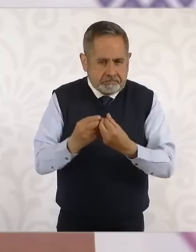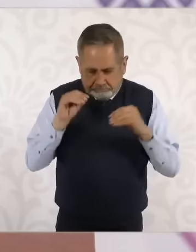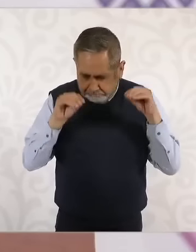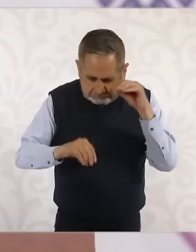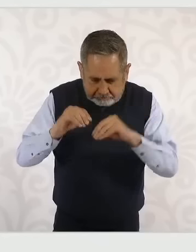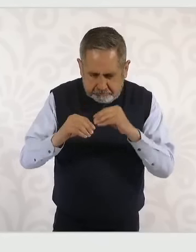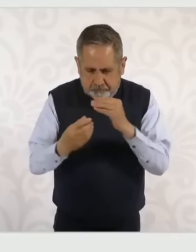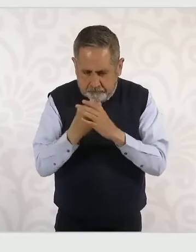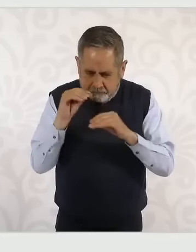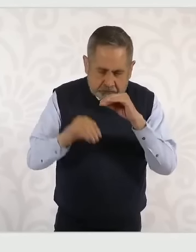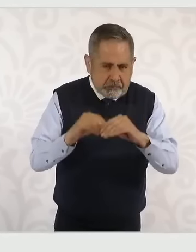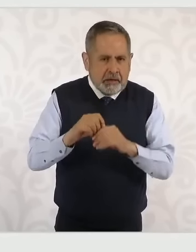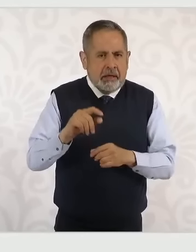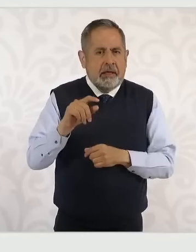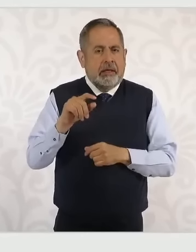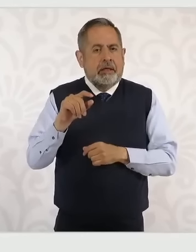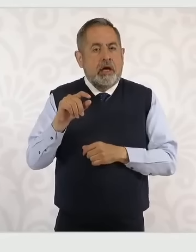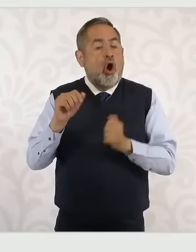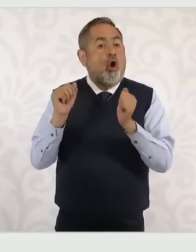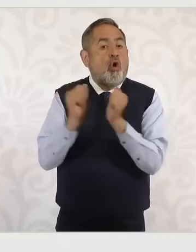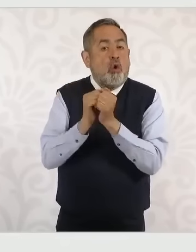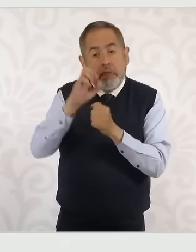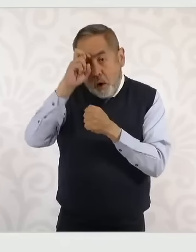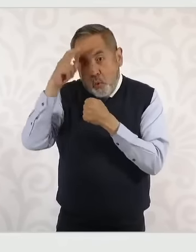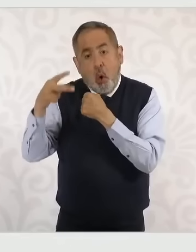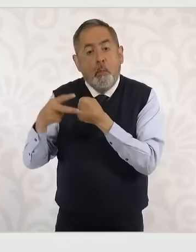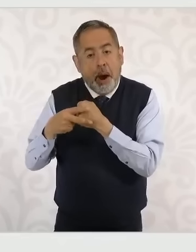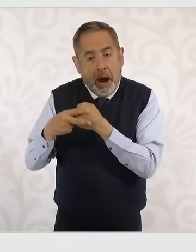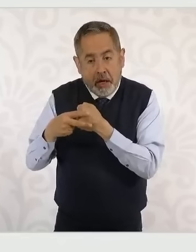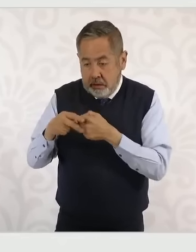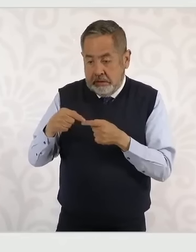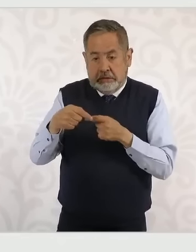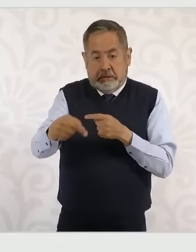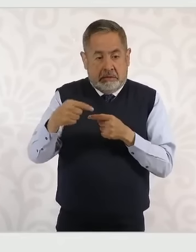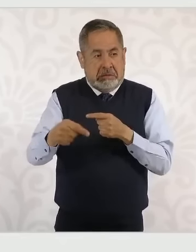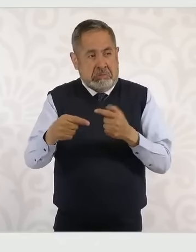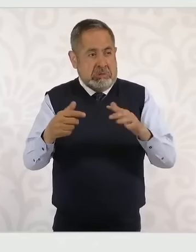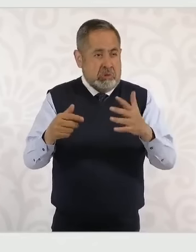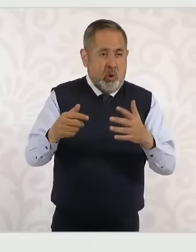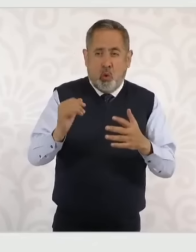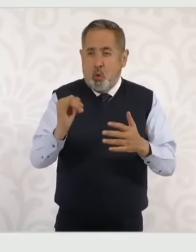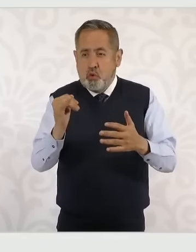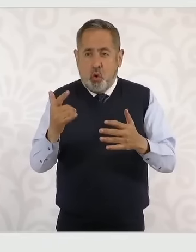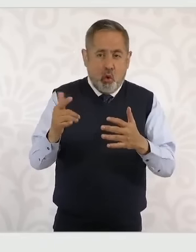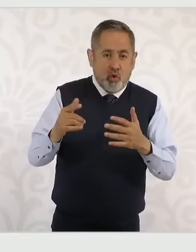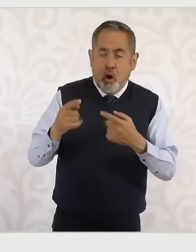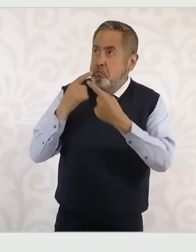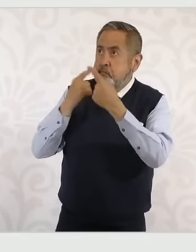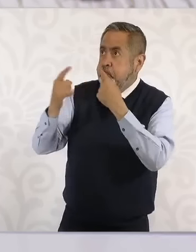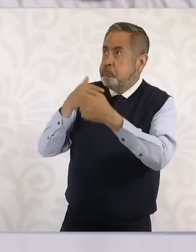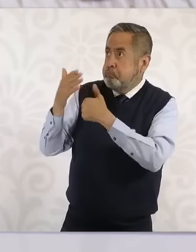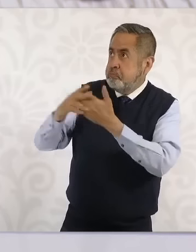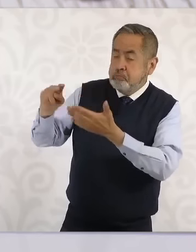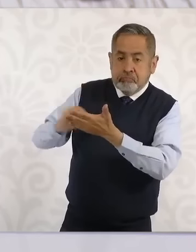actualización del tratado comercial con Europa. Eso es a mediados de este año. Eso ya se negoció